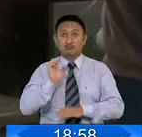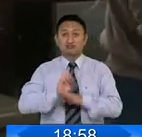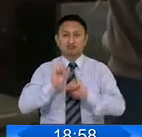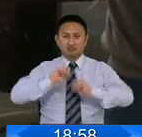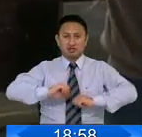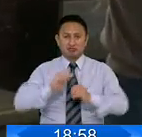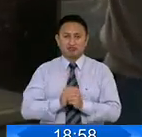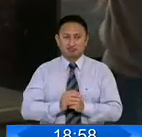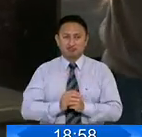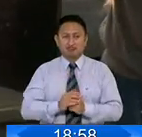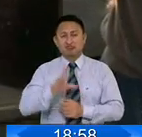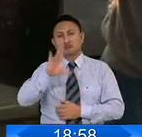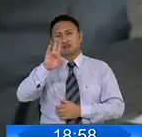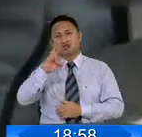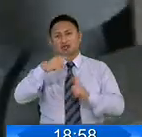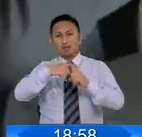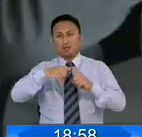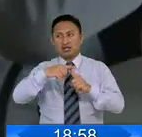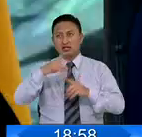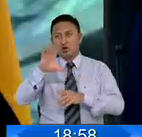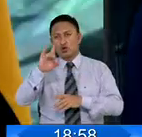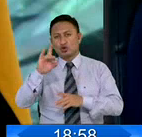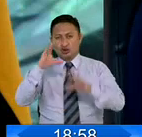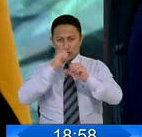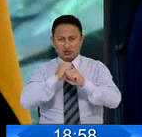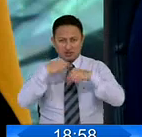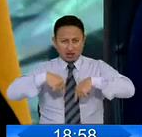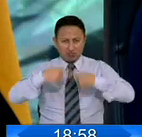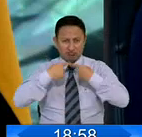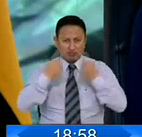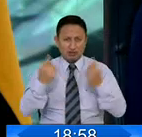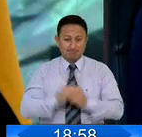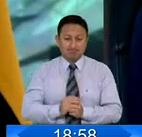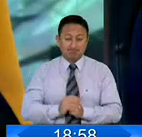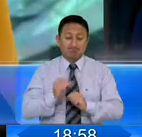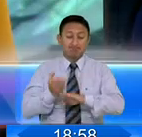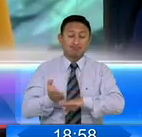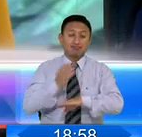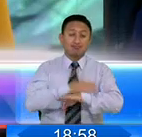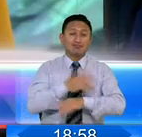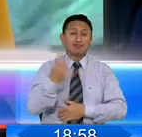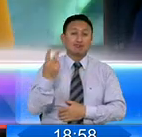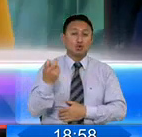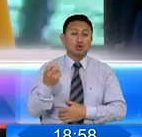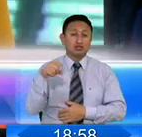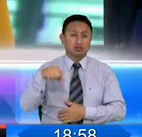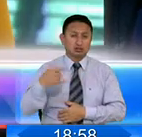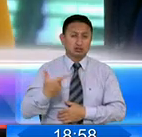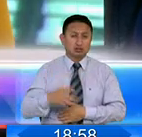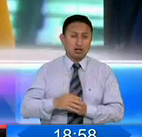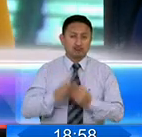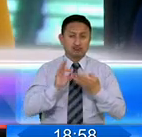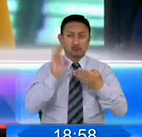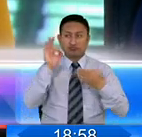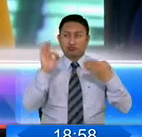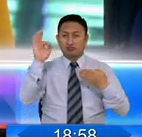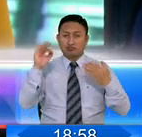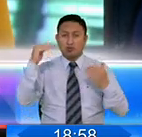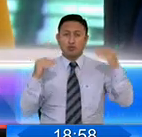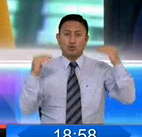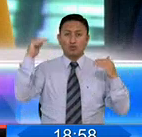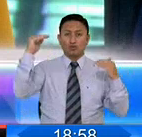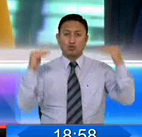entre las 19:30 y 20 horas. Esperemos que antes de la medianoche ya podamos tener una tendencia de cómo se